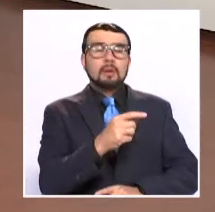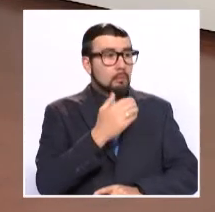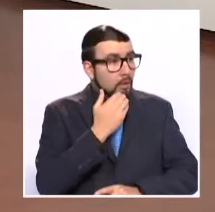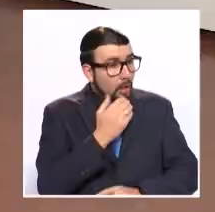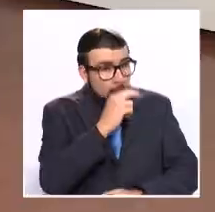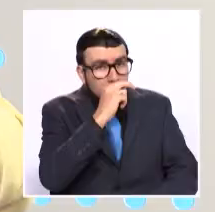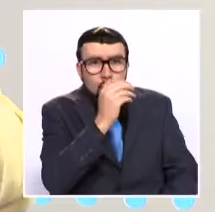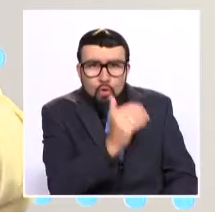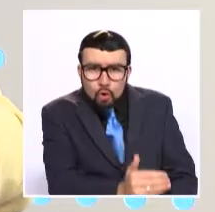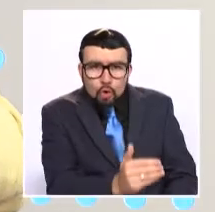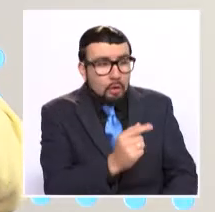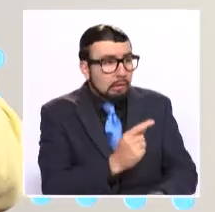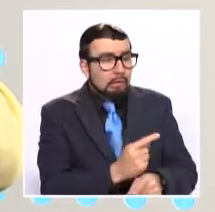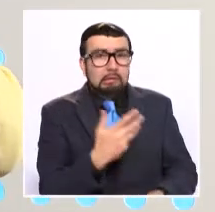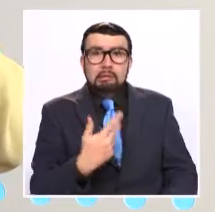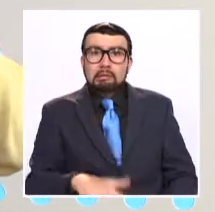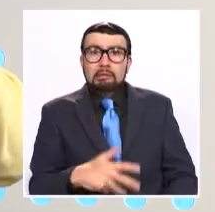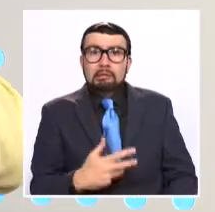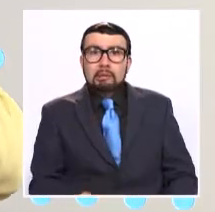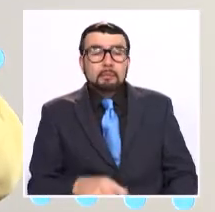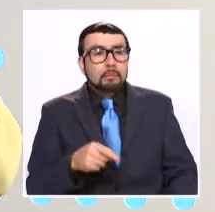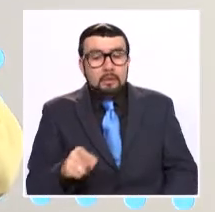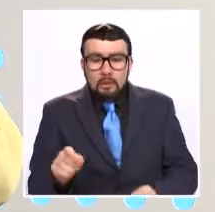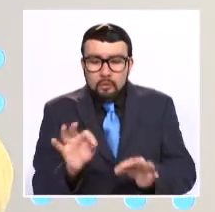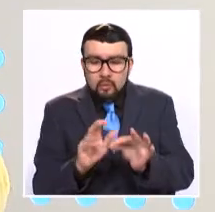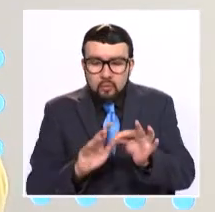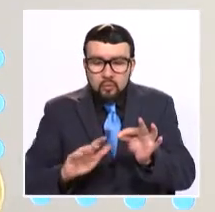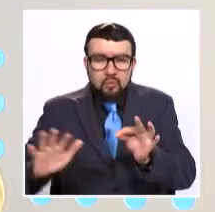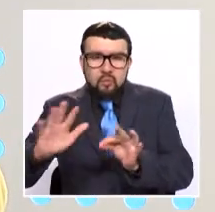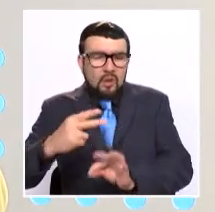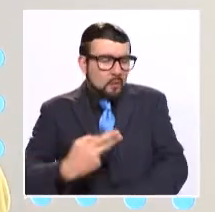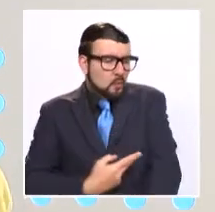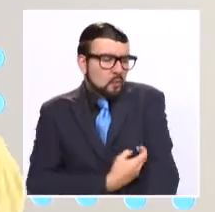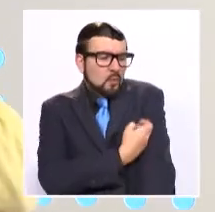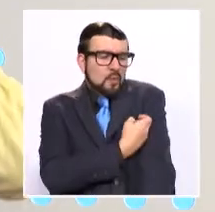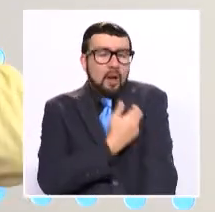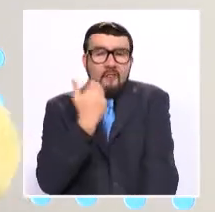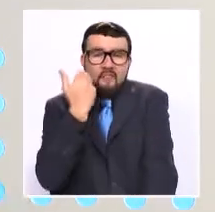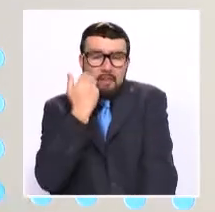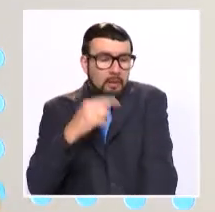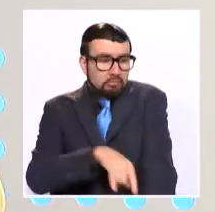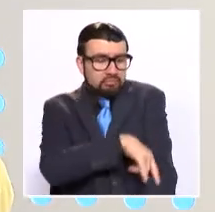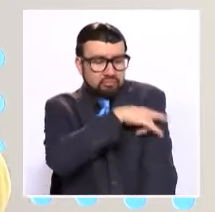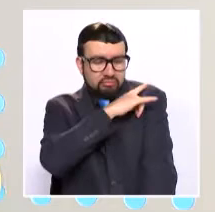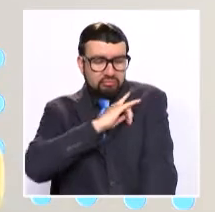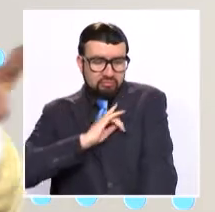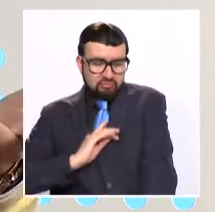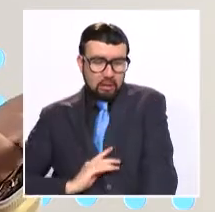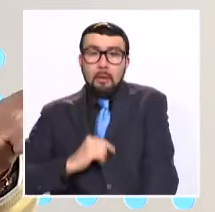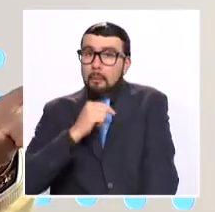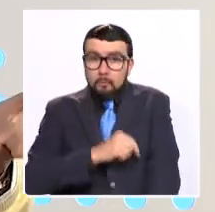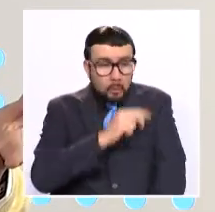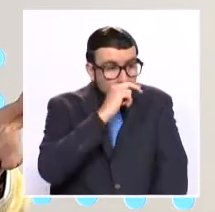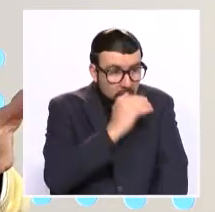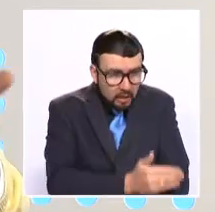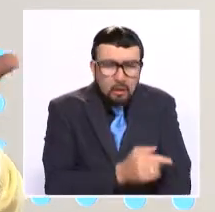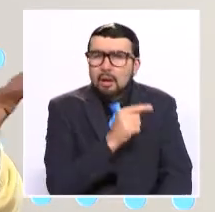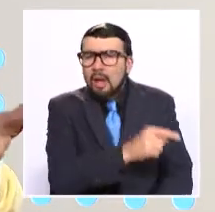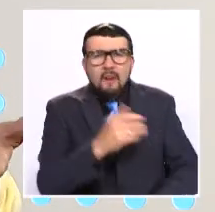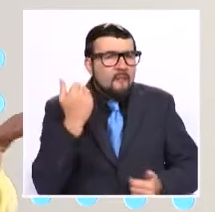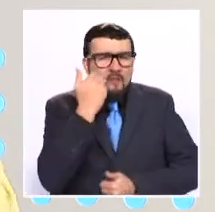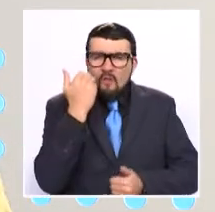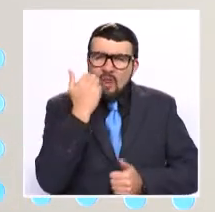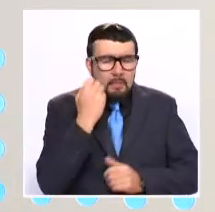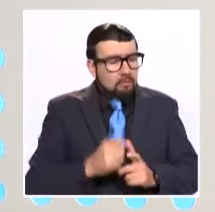digamos, esas bacterias o esas enfermedades en vacunas, ¿no desencadenan los niños procesos